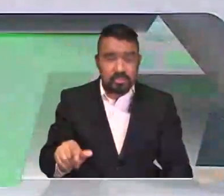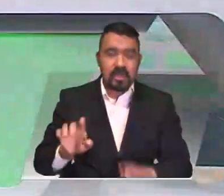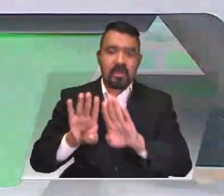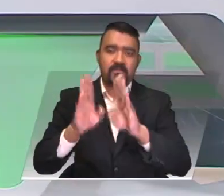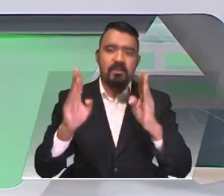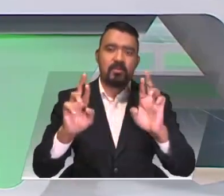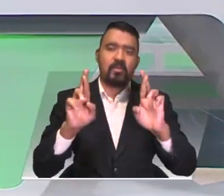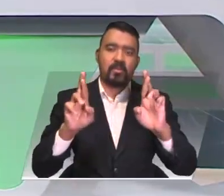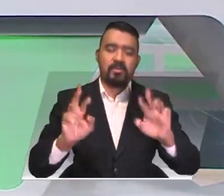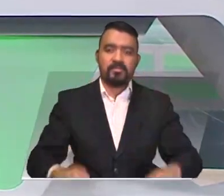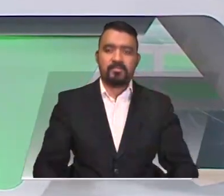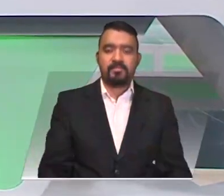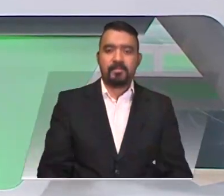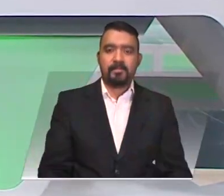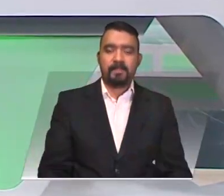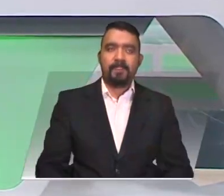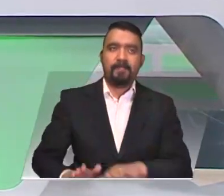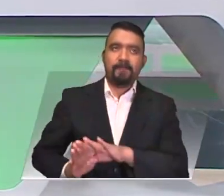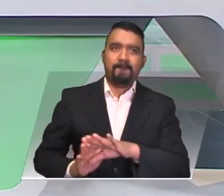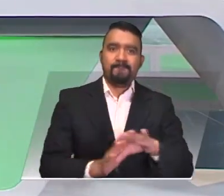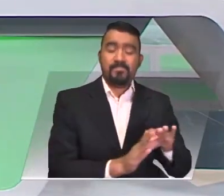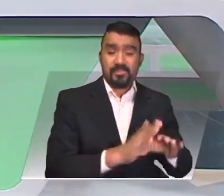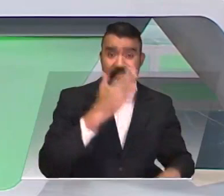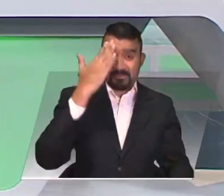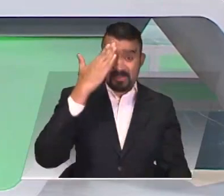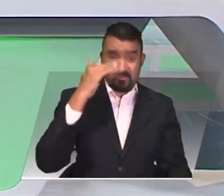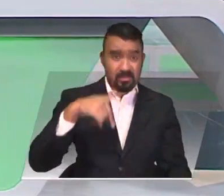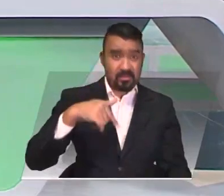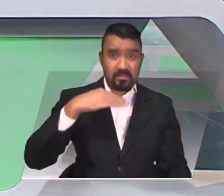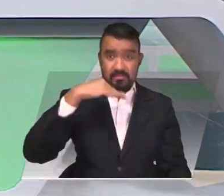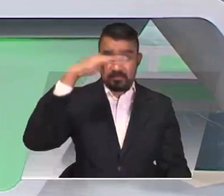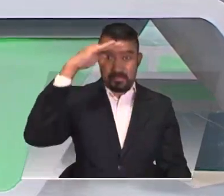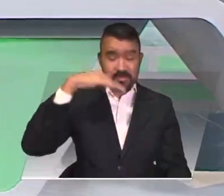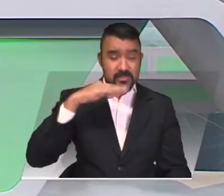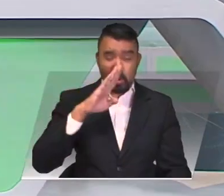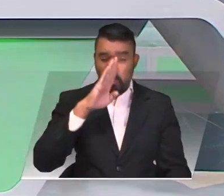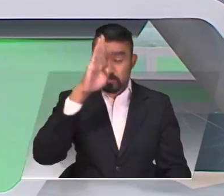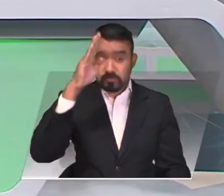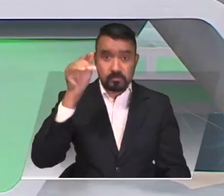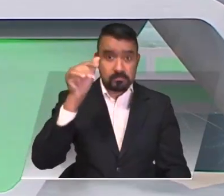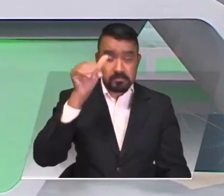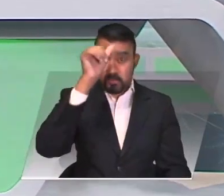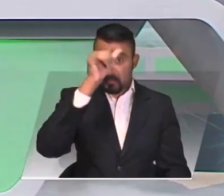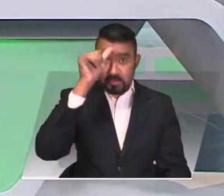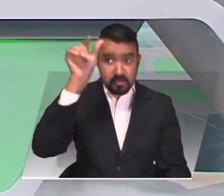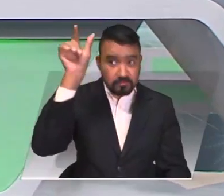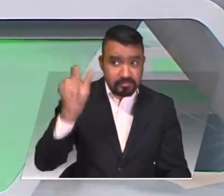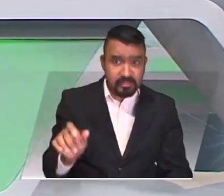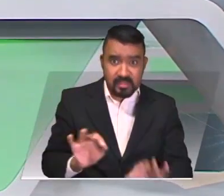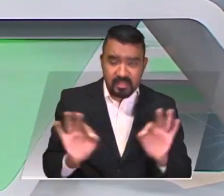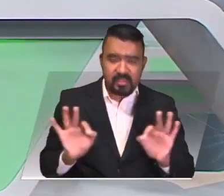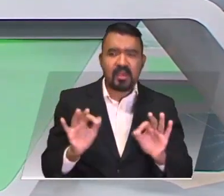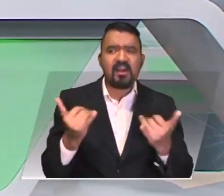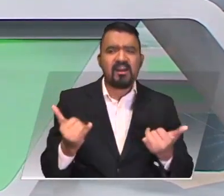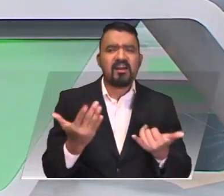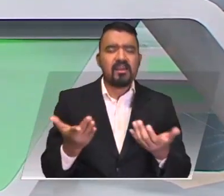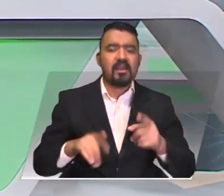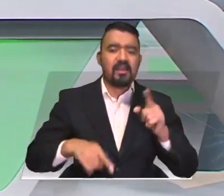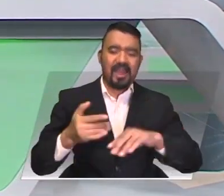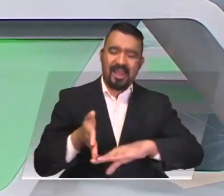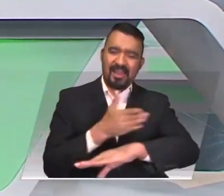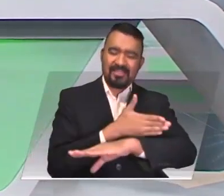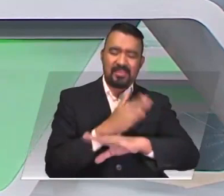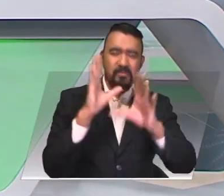Como no es tan común que el centro de la capital antioqueña tenga vida comercial los domingos, empresas varias de Medellín realizó una jornada de aseo en la noche